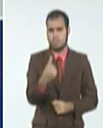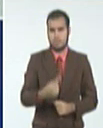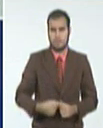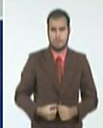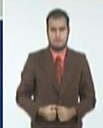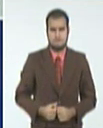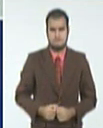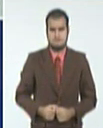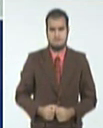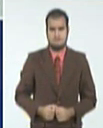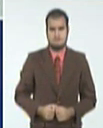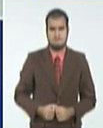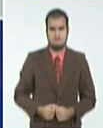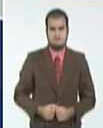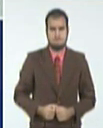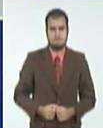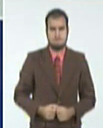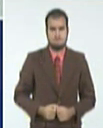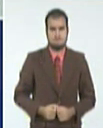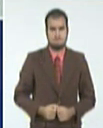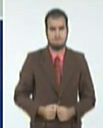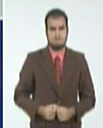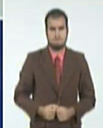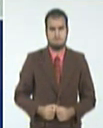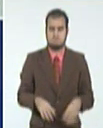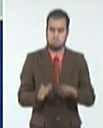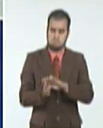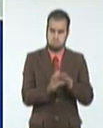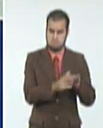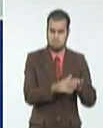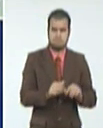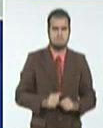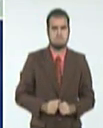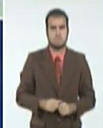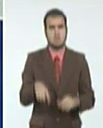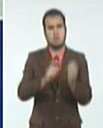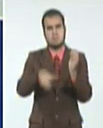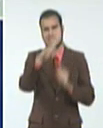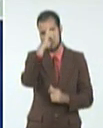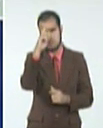de ayer. Santi Espíritus diagnostica